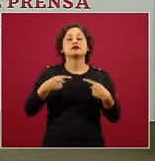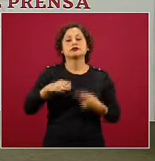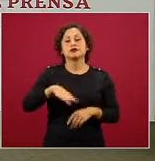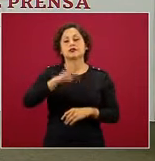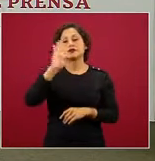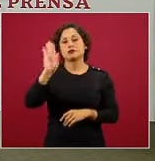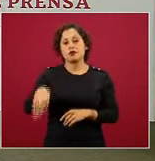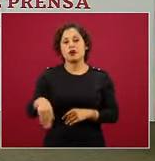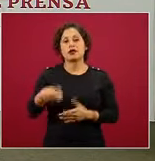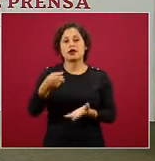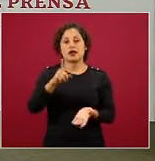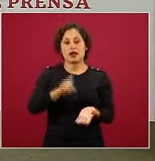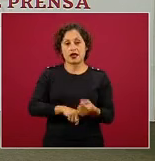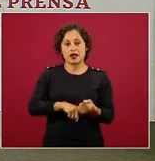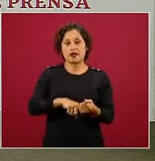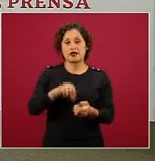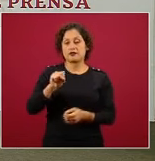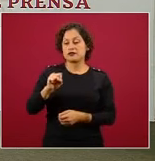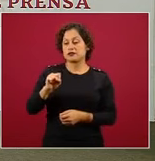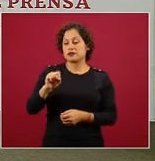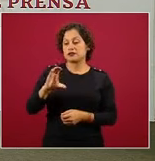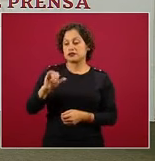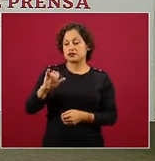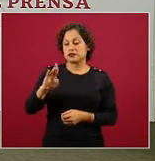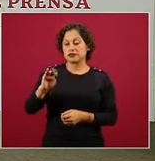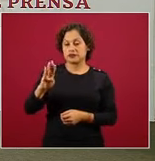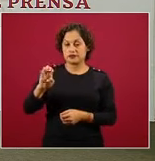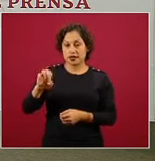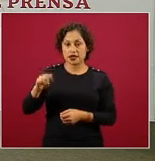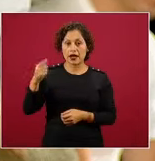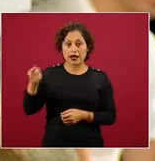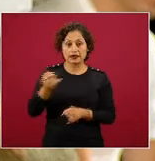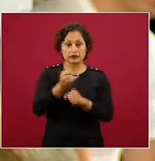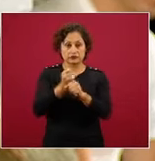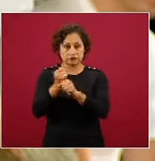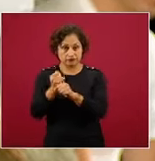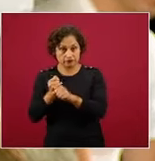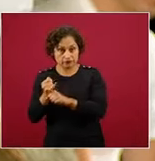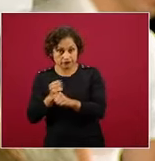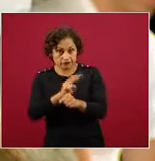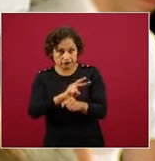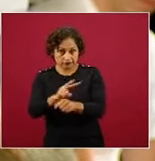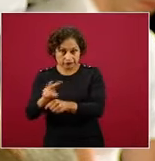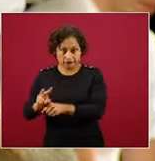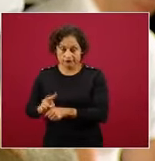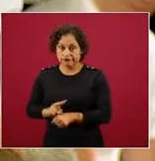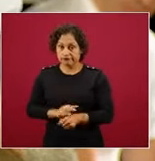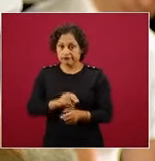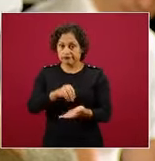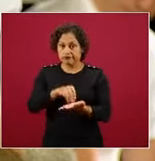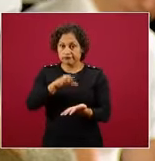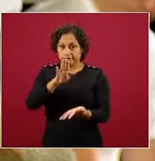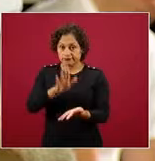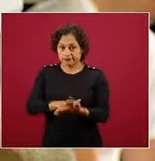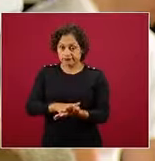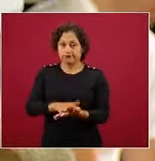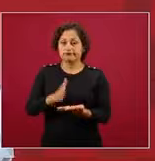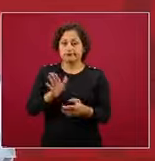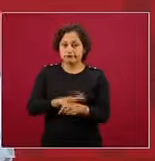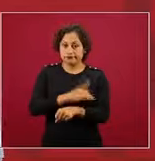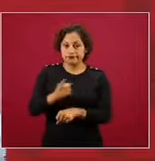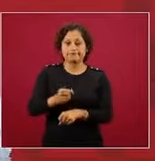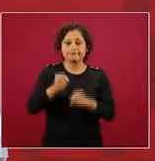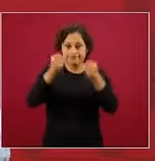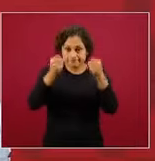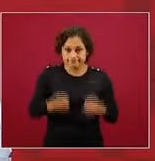del CISVER, que es el sistema de vigilancia, y en aquellas que tenemos muestras y que se confirman, y también